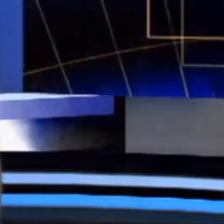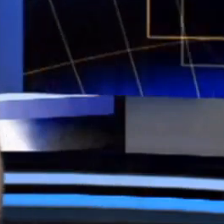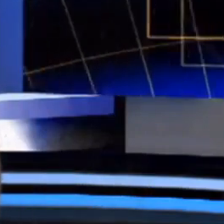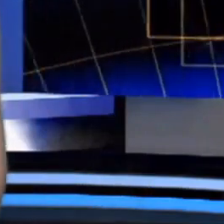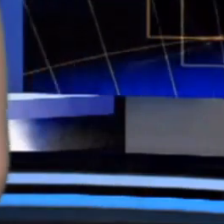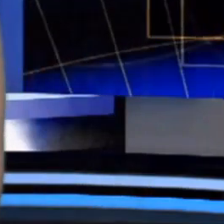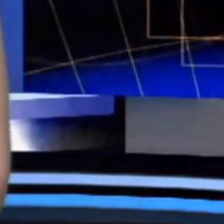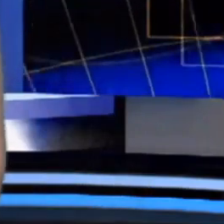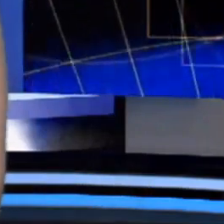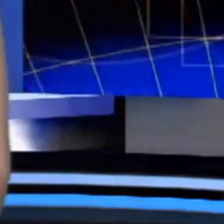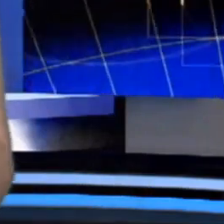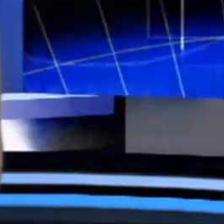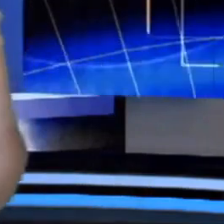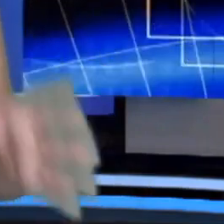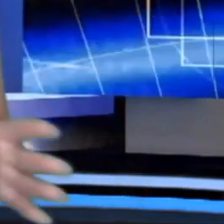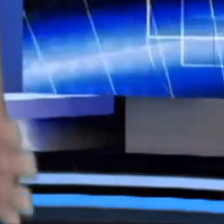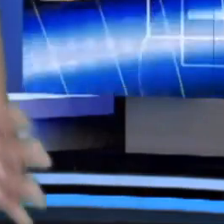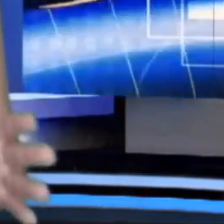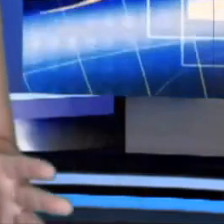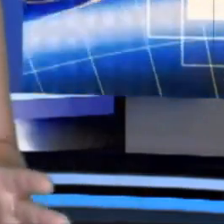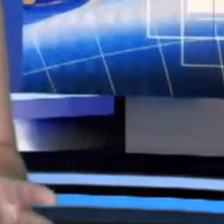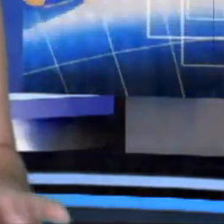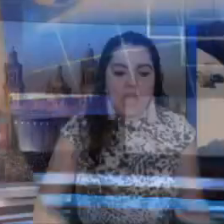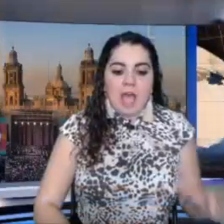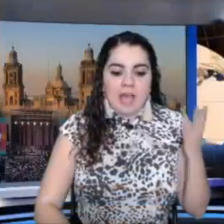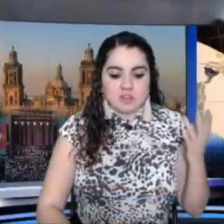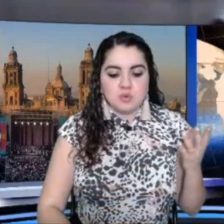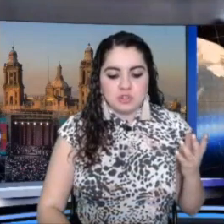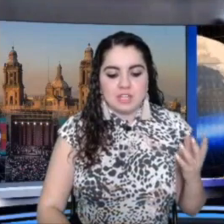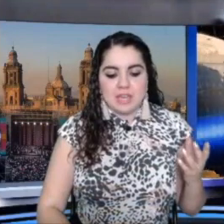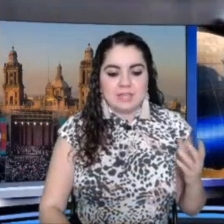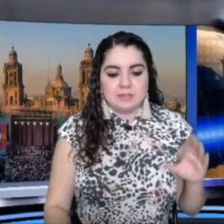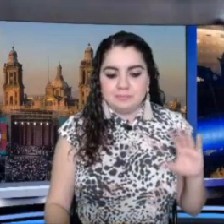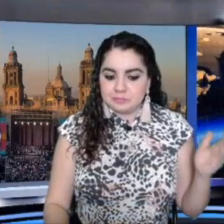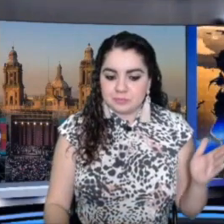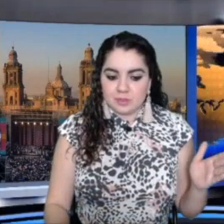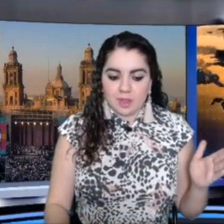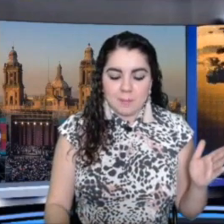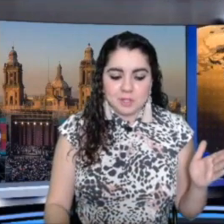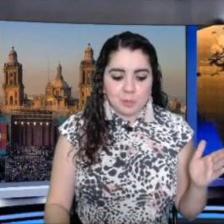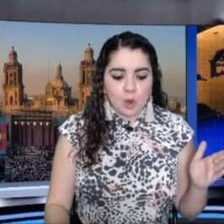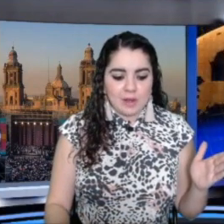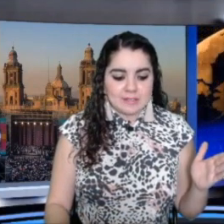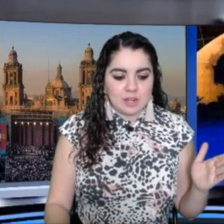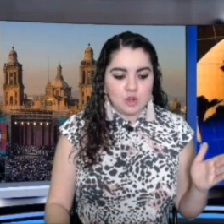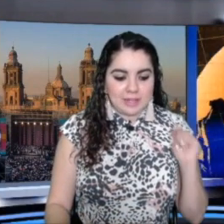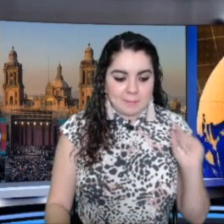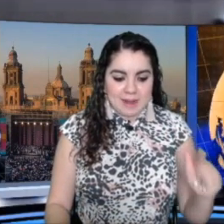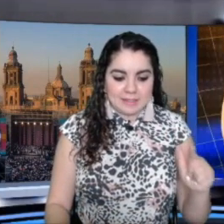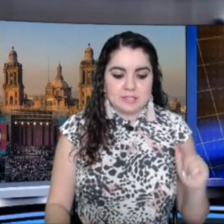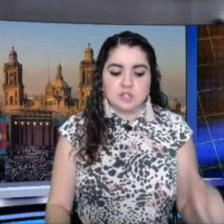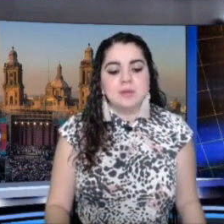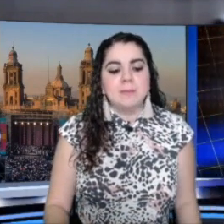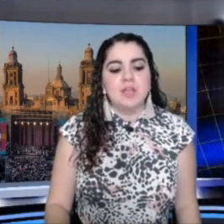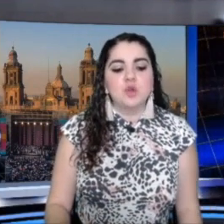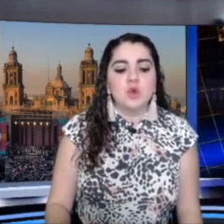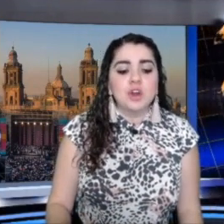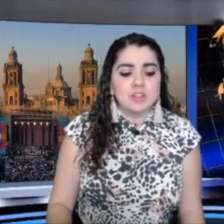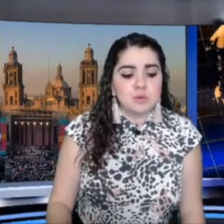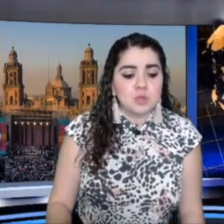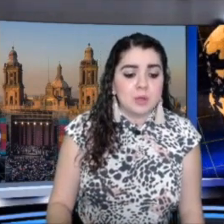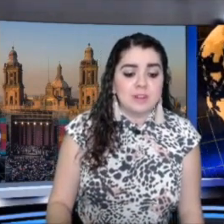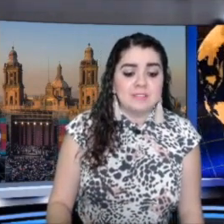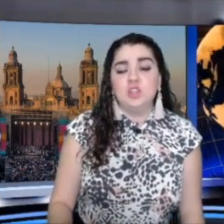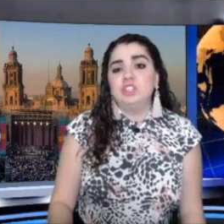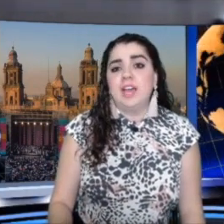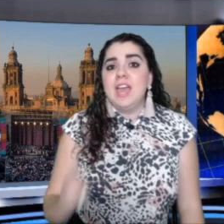a creer que ya no iba a pasar absolutamente nada. Hace unos días Me topé con esta nota el martes 19 de mayo, en